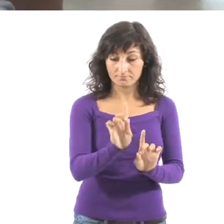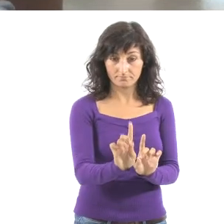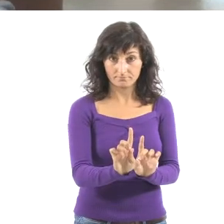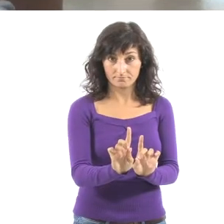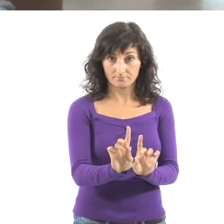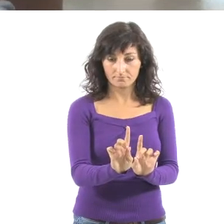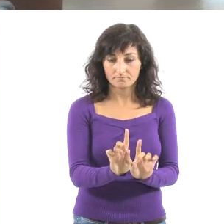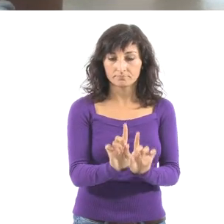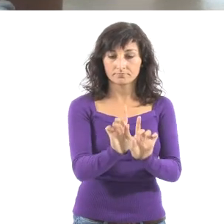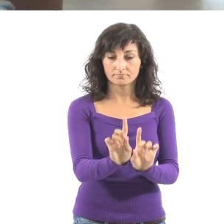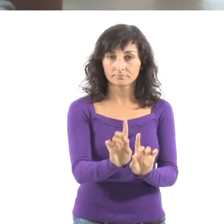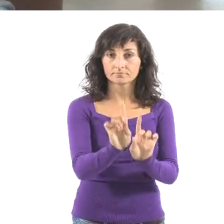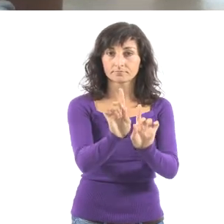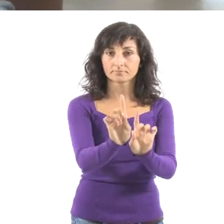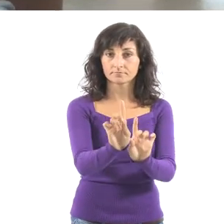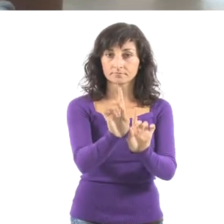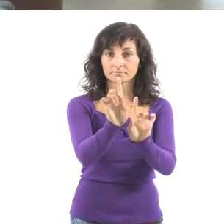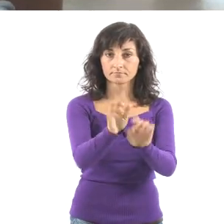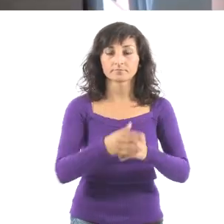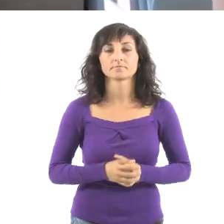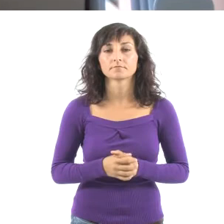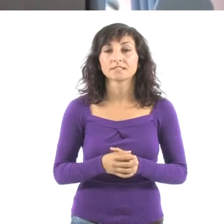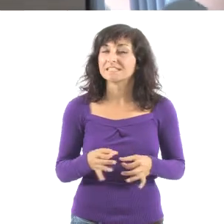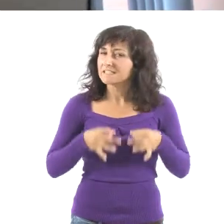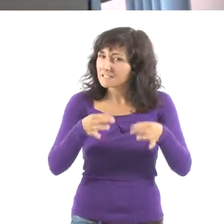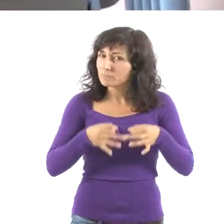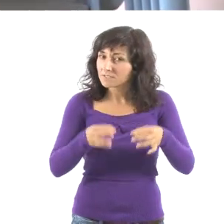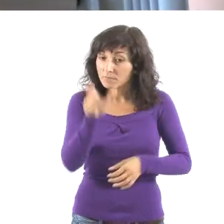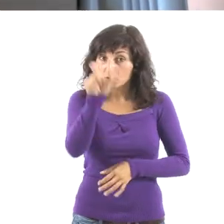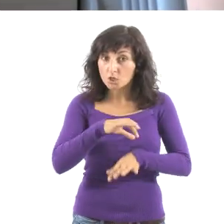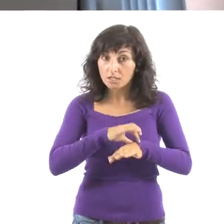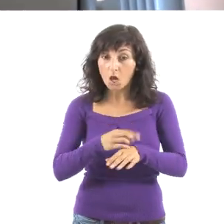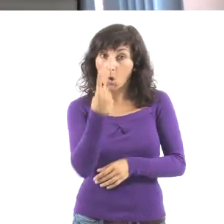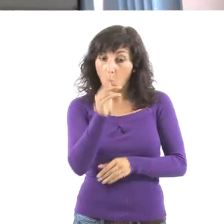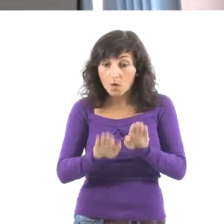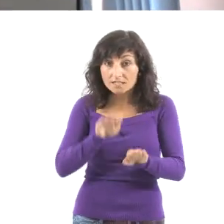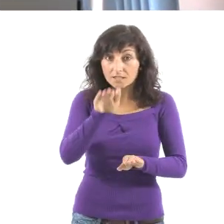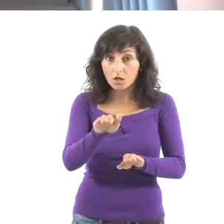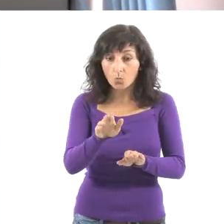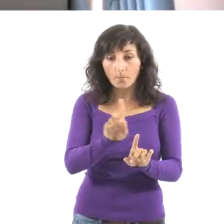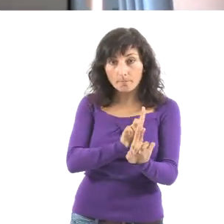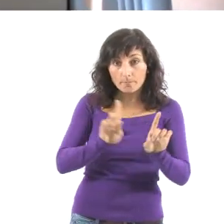la persona deficiente visual, de tal manera que siempre vaya un escalón por detrás de ella,